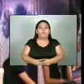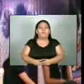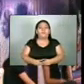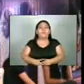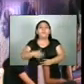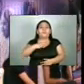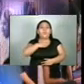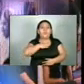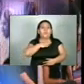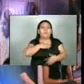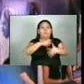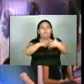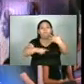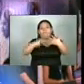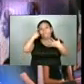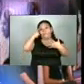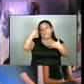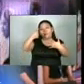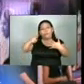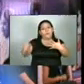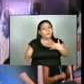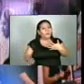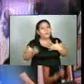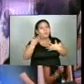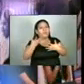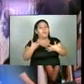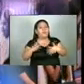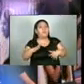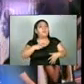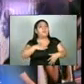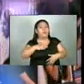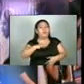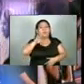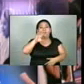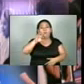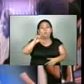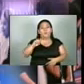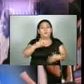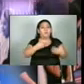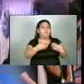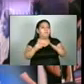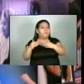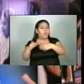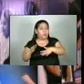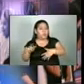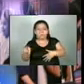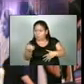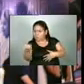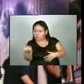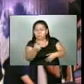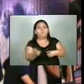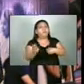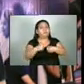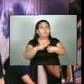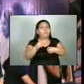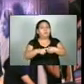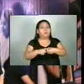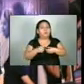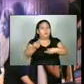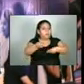tenemos 5 iniciativas muy importantes que se traducen en más de 50 herramientas para todos nuestros socios de negocio.